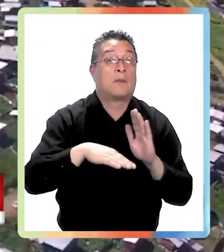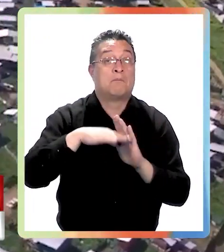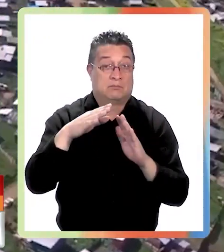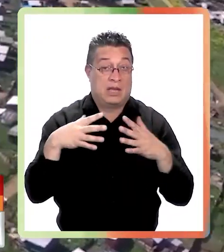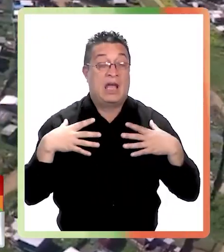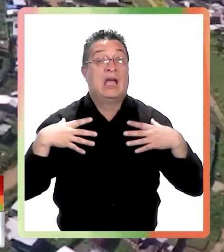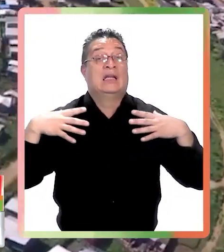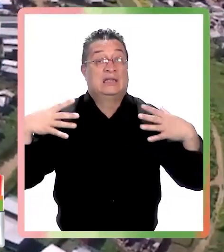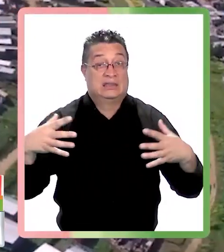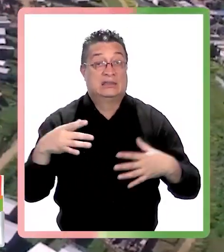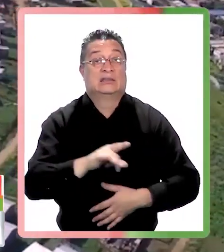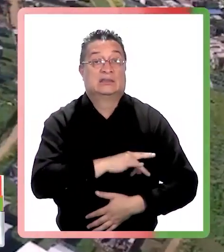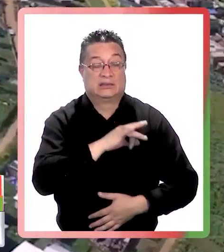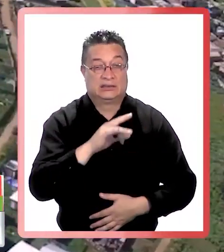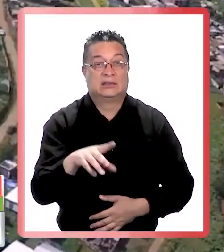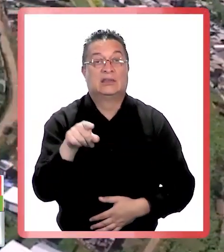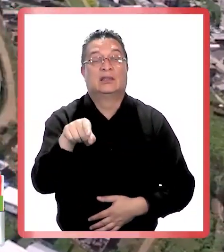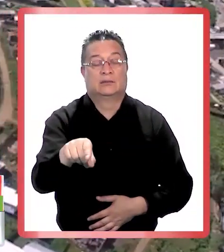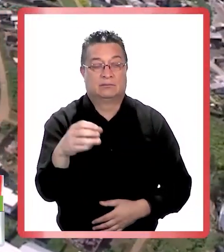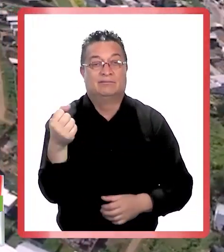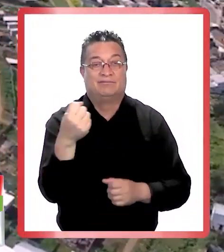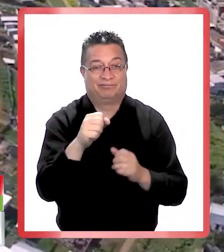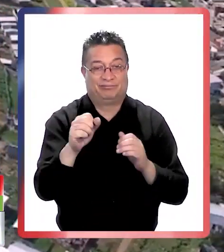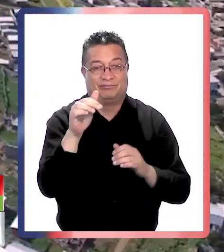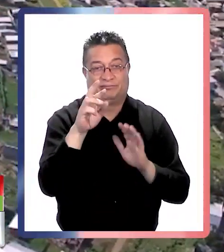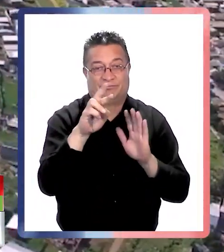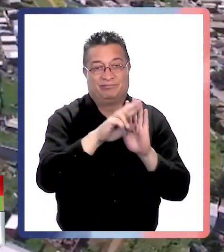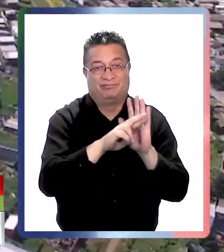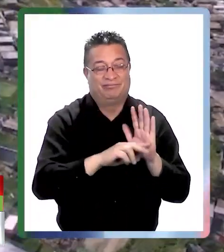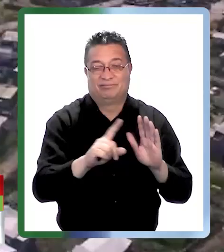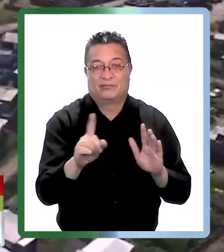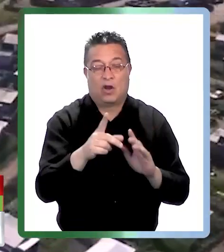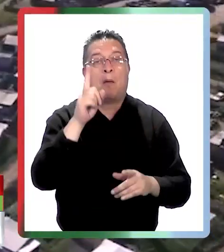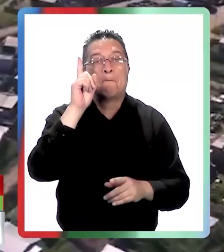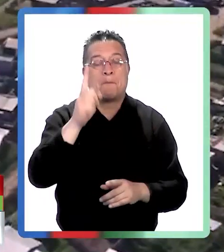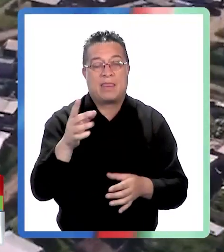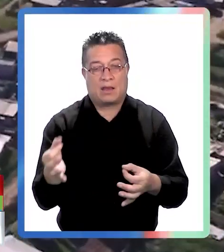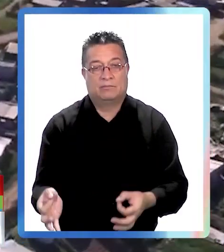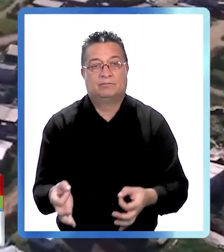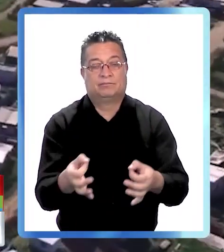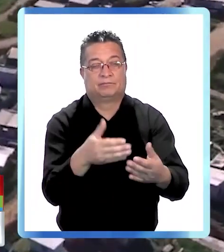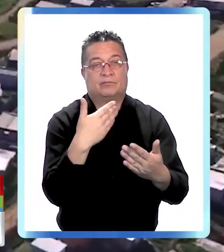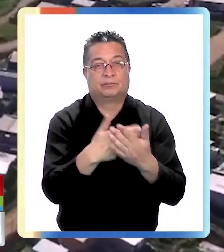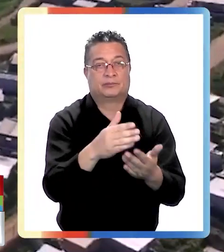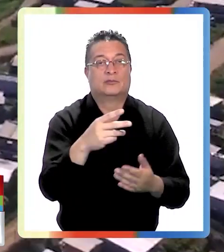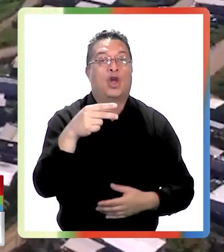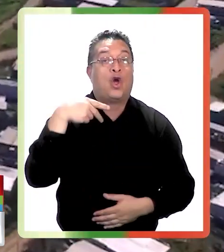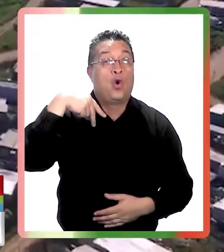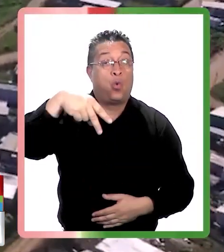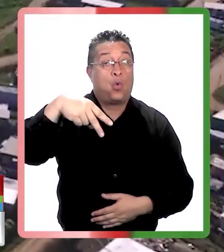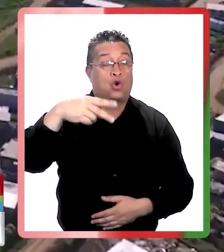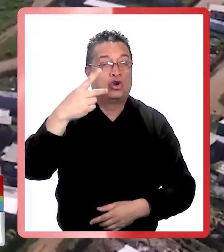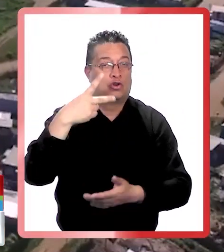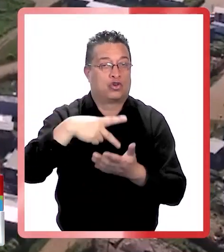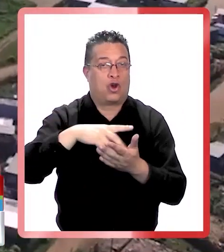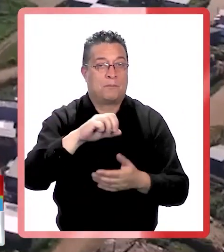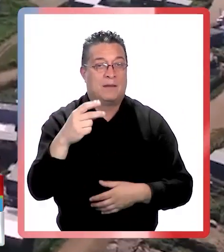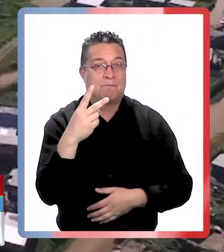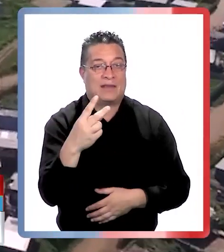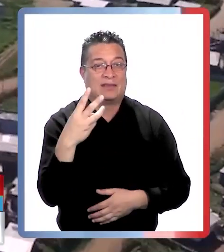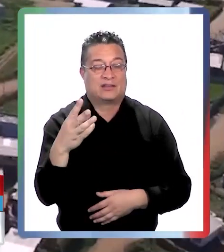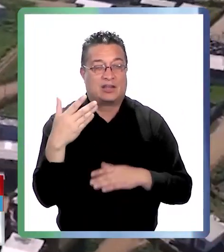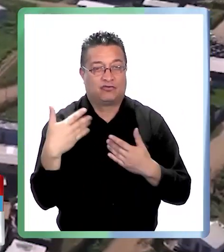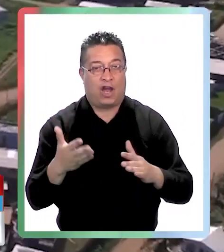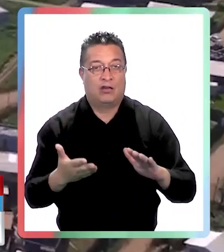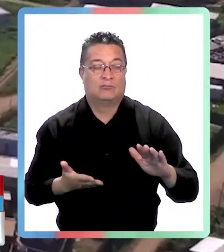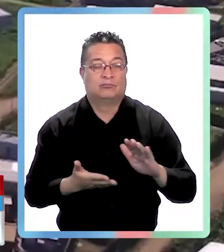más grandes del país. Su irregularidad ha dado paso a que exista una orden de desalojo desde el mes de junio del año